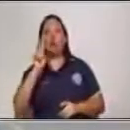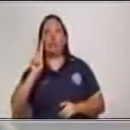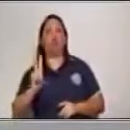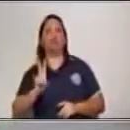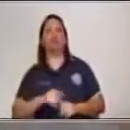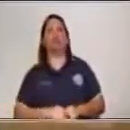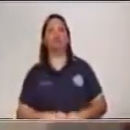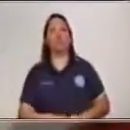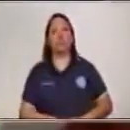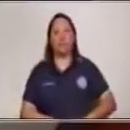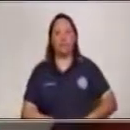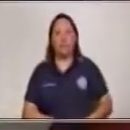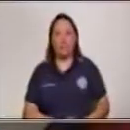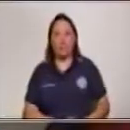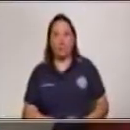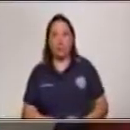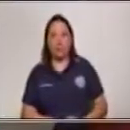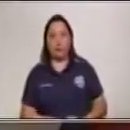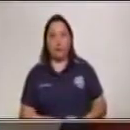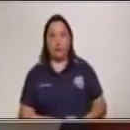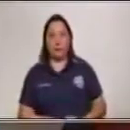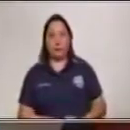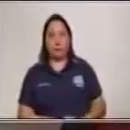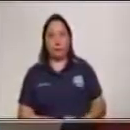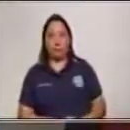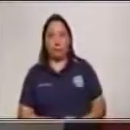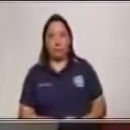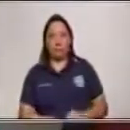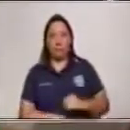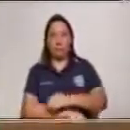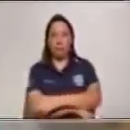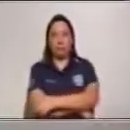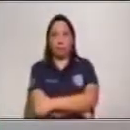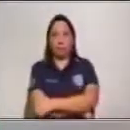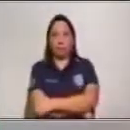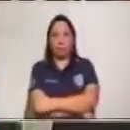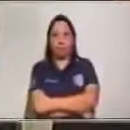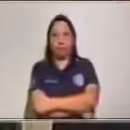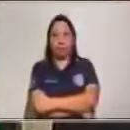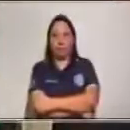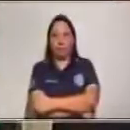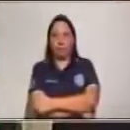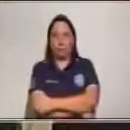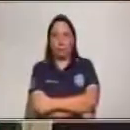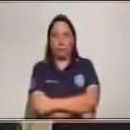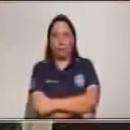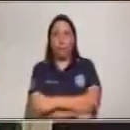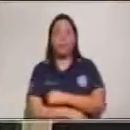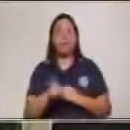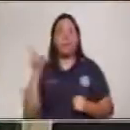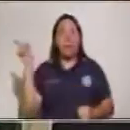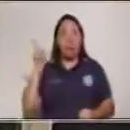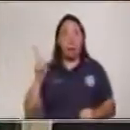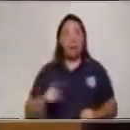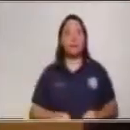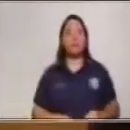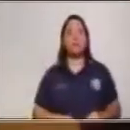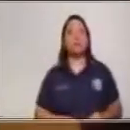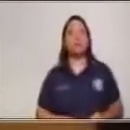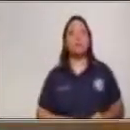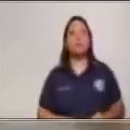divisor. En este caso, 6 y 8. Y esto es